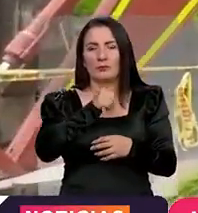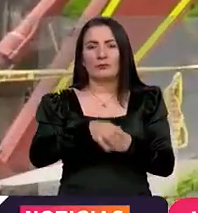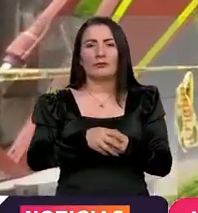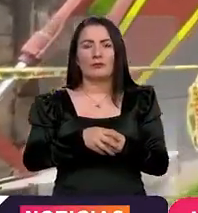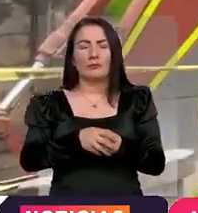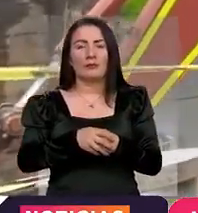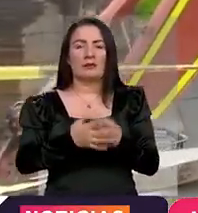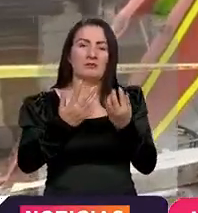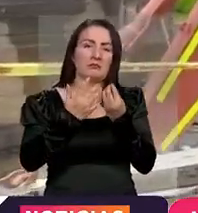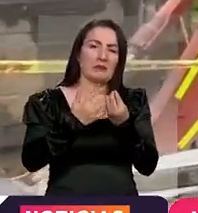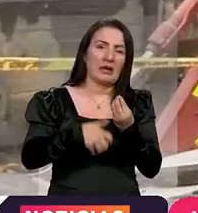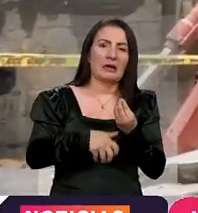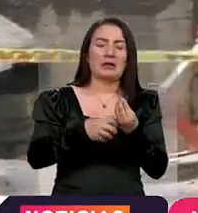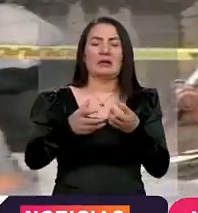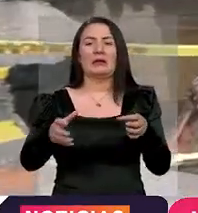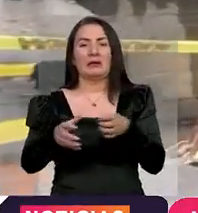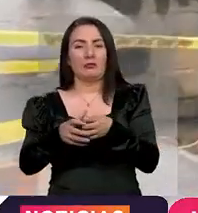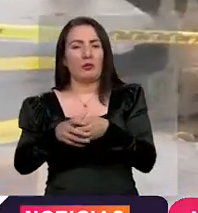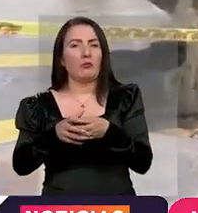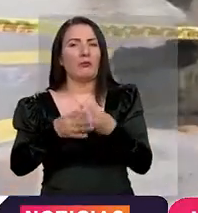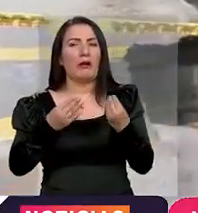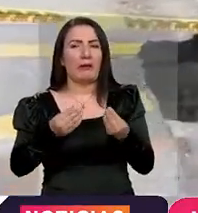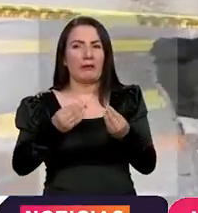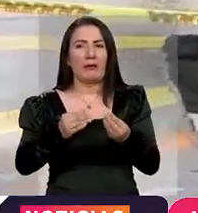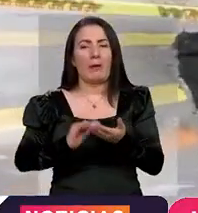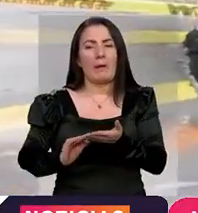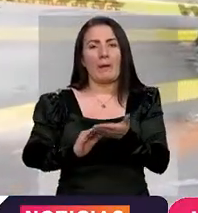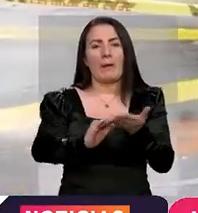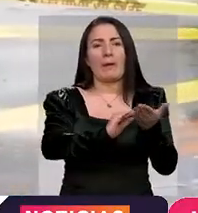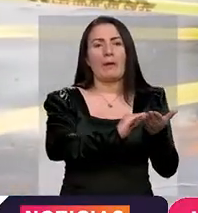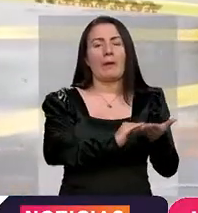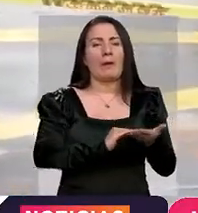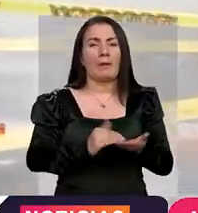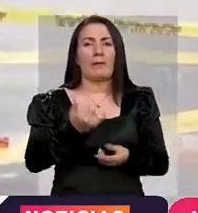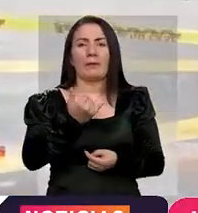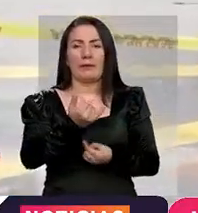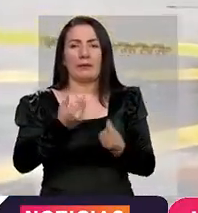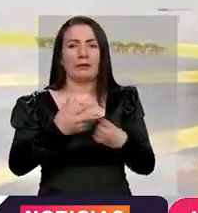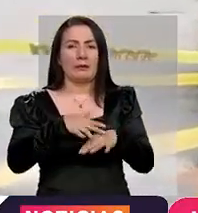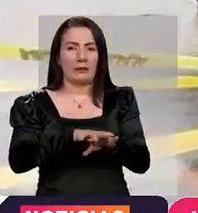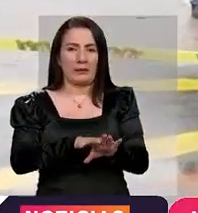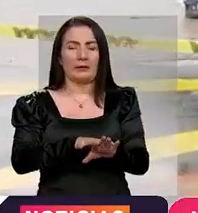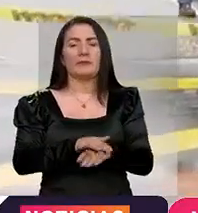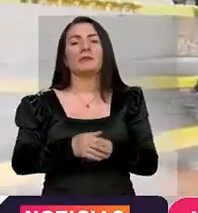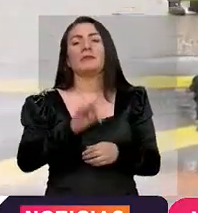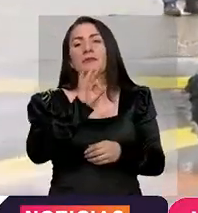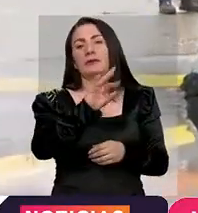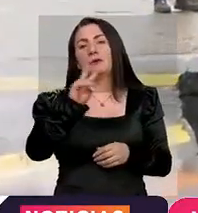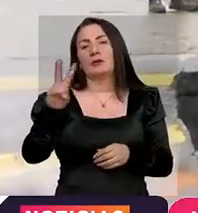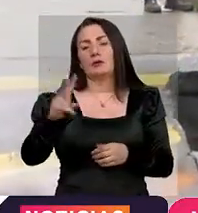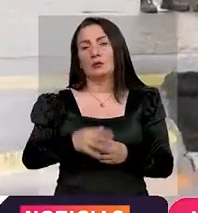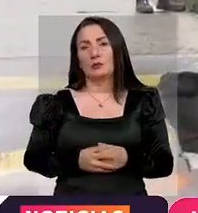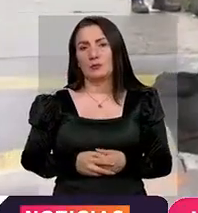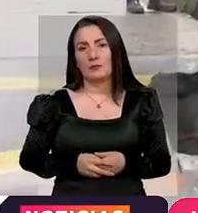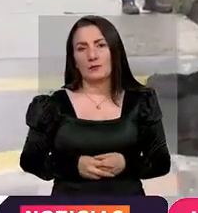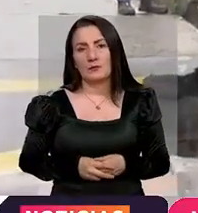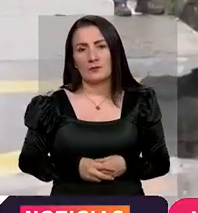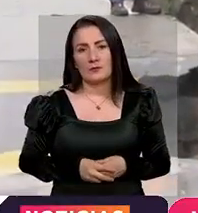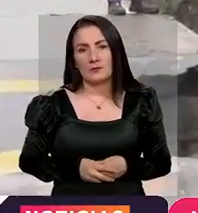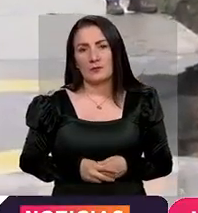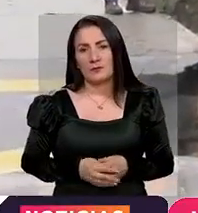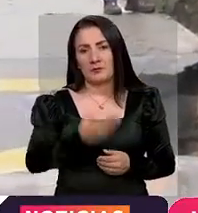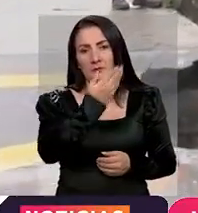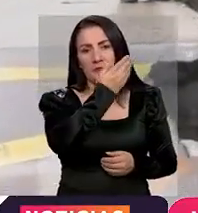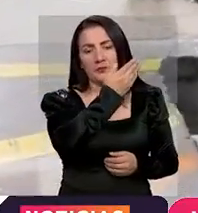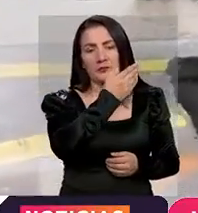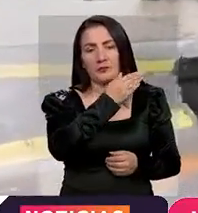con sus maquinarias y equipos para poder reparar esa red de alcantarillado de 32 pulgadas. Bueno, ustedes en